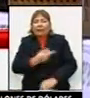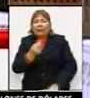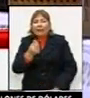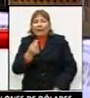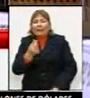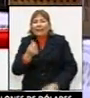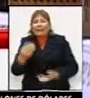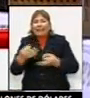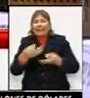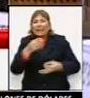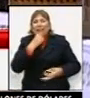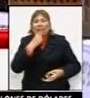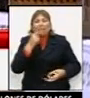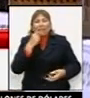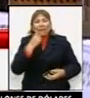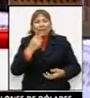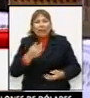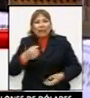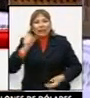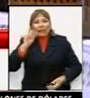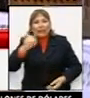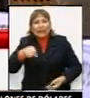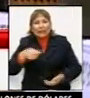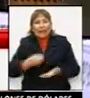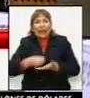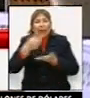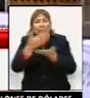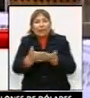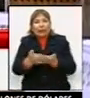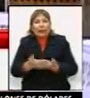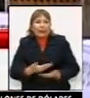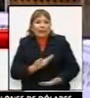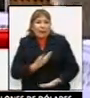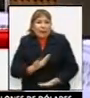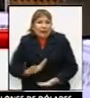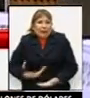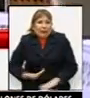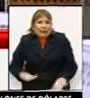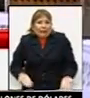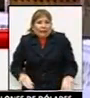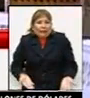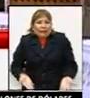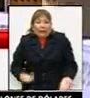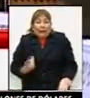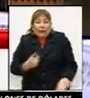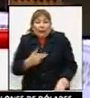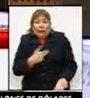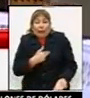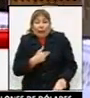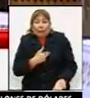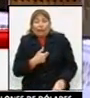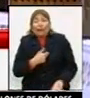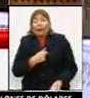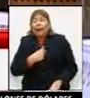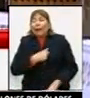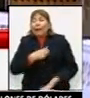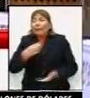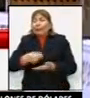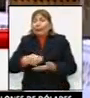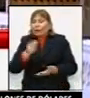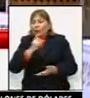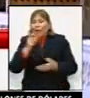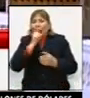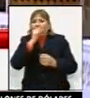proviene del privado sin al aporte público. El problema nuestro es que el aporte público no es para